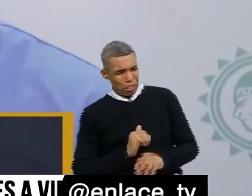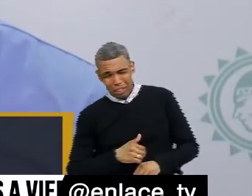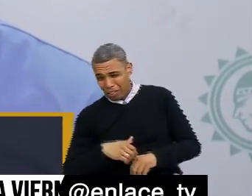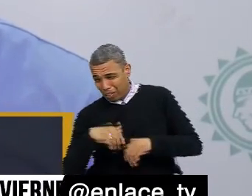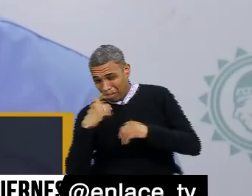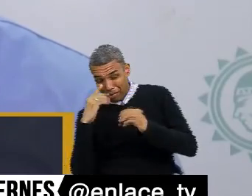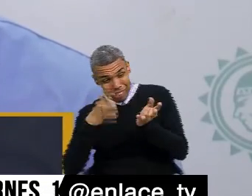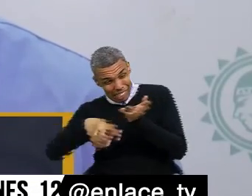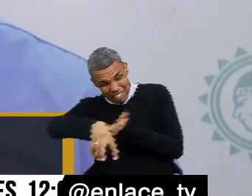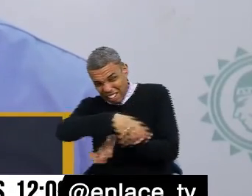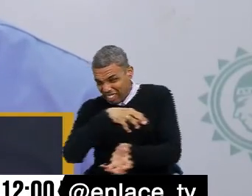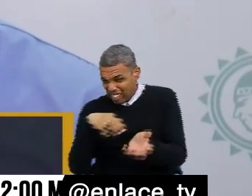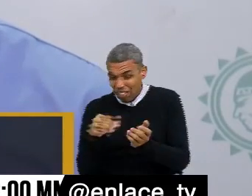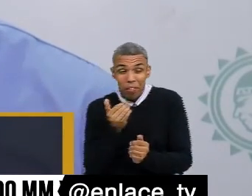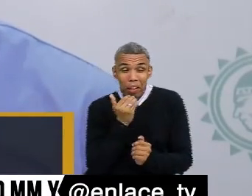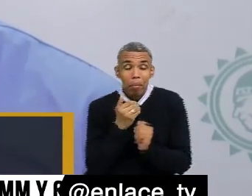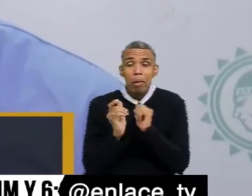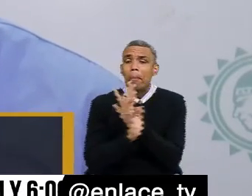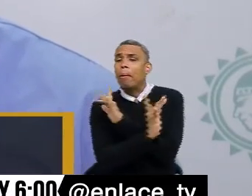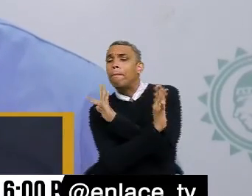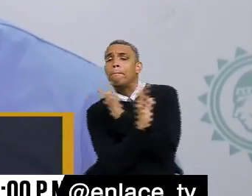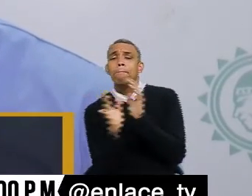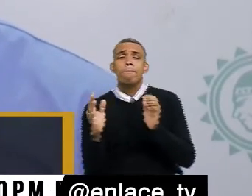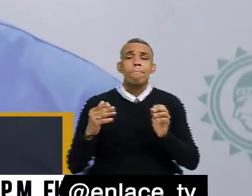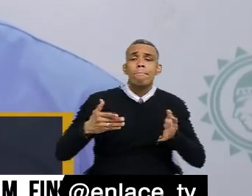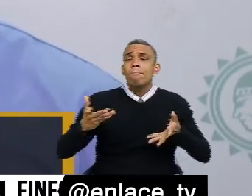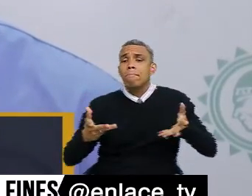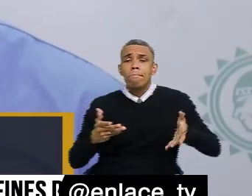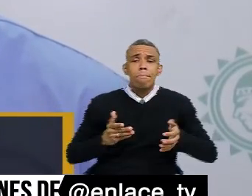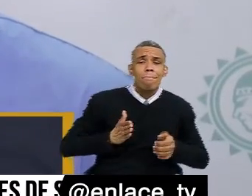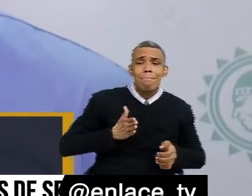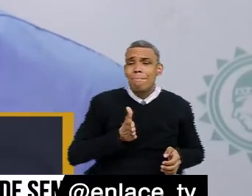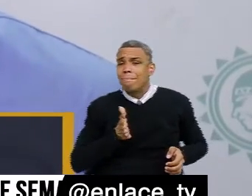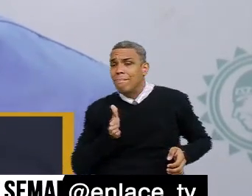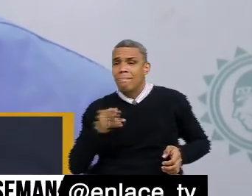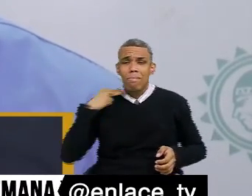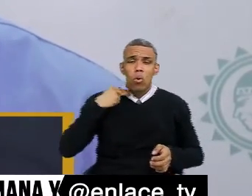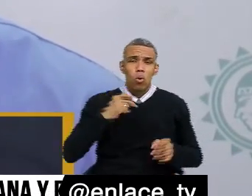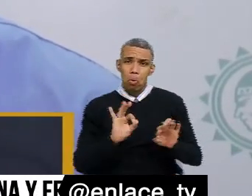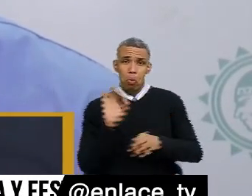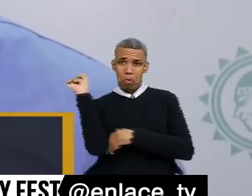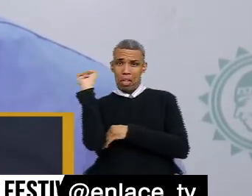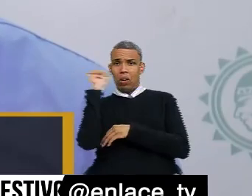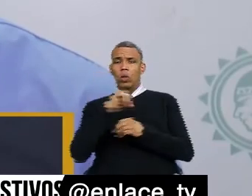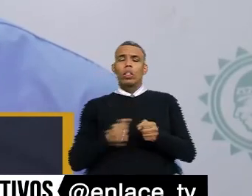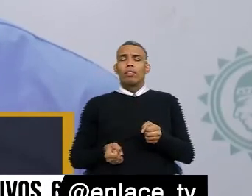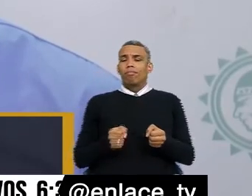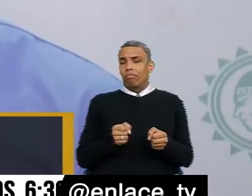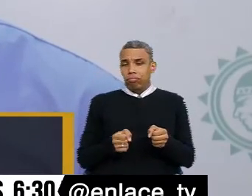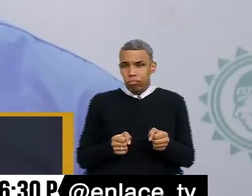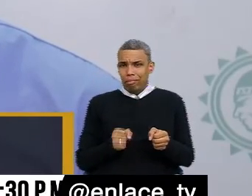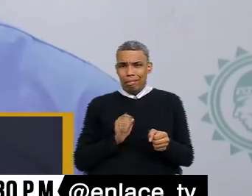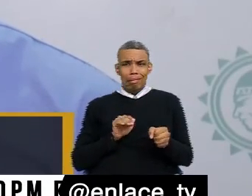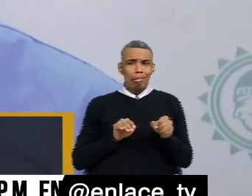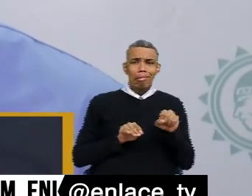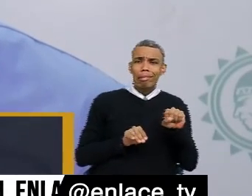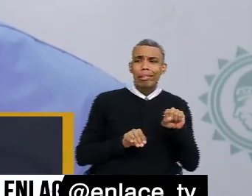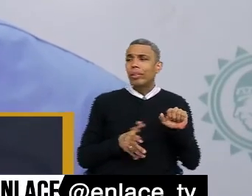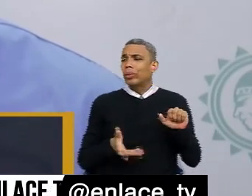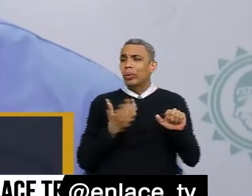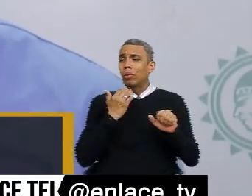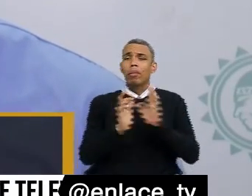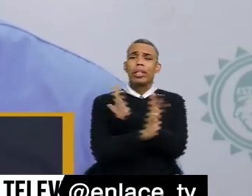ellos porque dice que no tienen tranquilidad. Pero también uno debe también de entender algo de que el